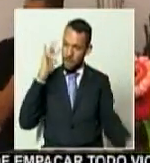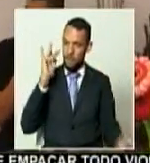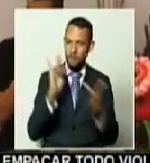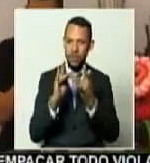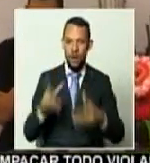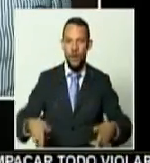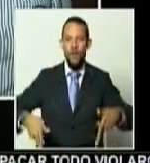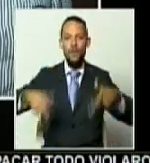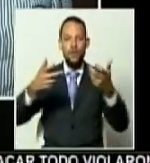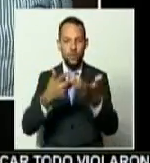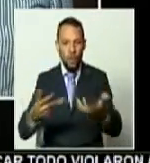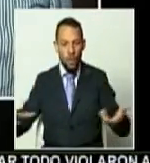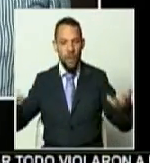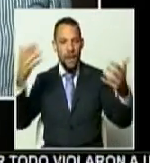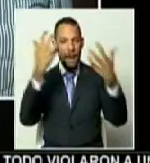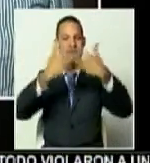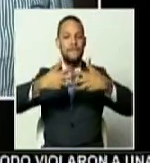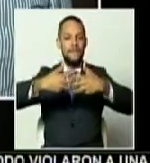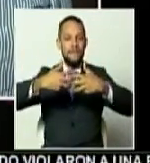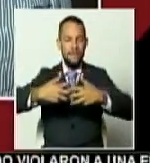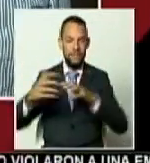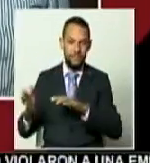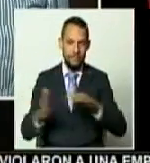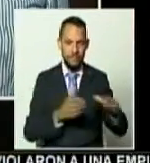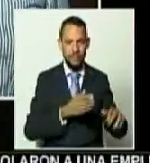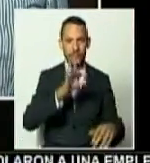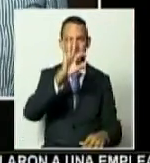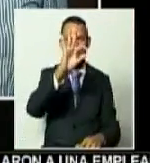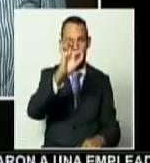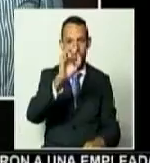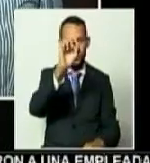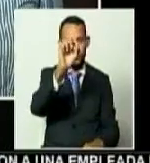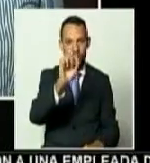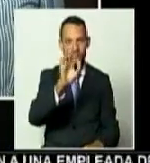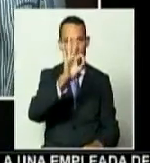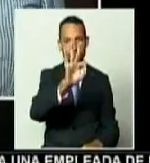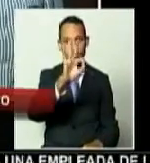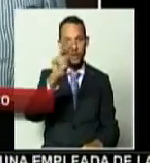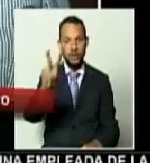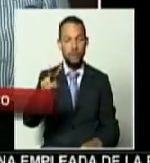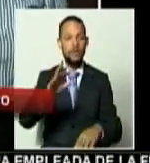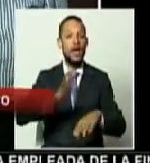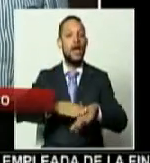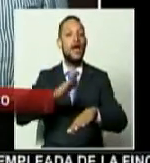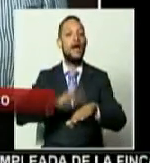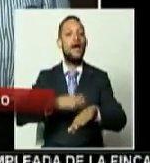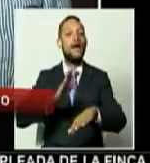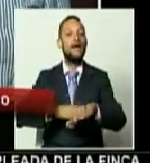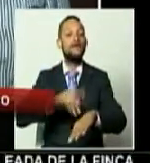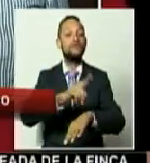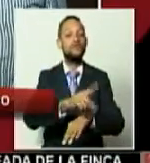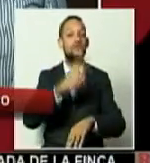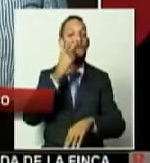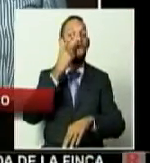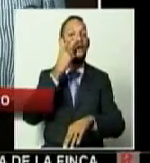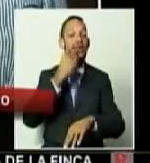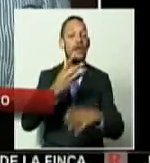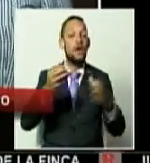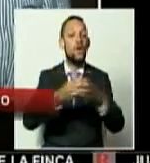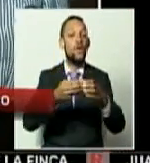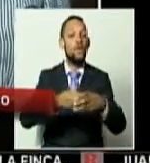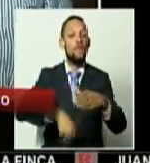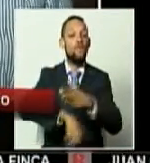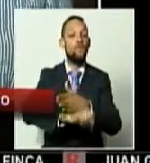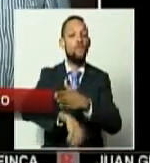de negocio. 8 de la noche, 32 minutos, y hay jalón de orejas para los hinchas del Deportivo Pereira por parte de